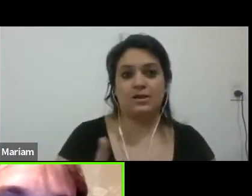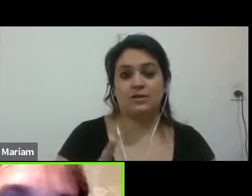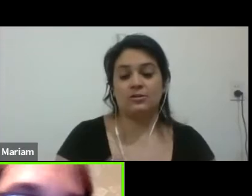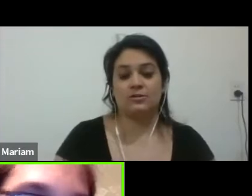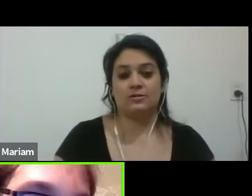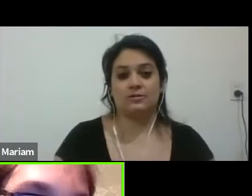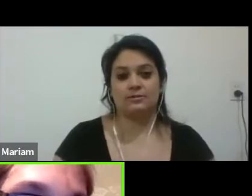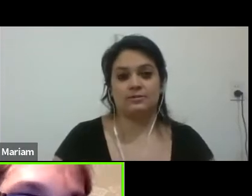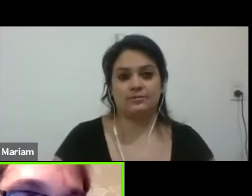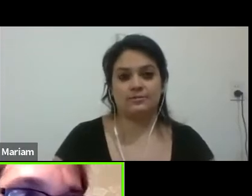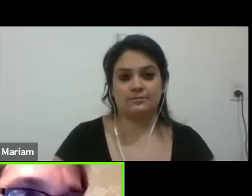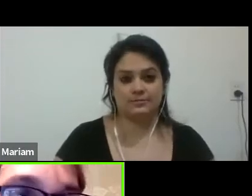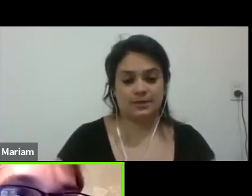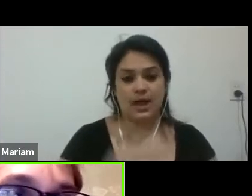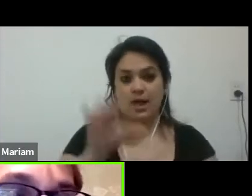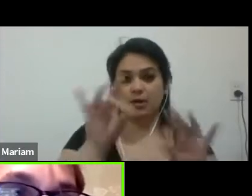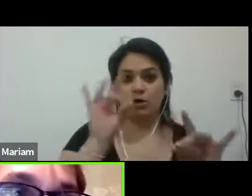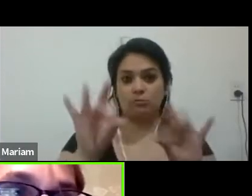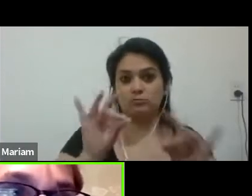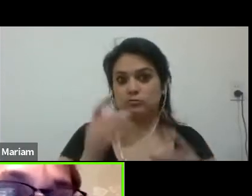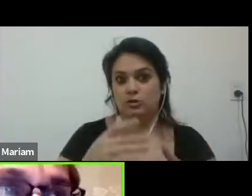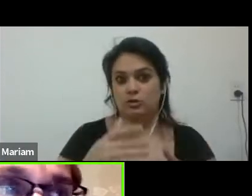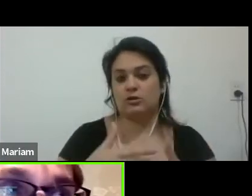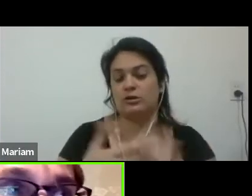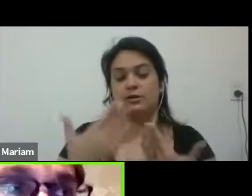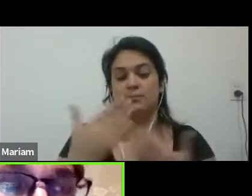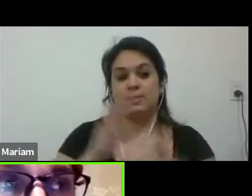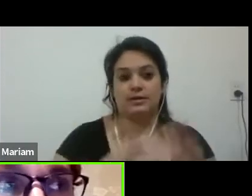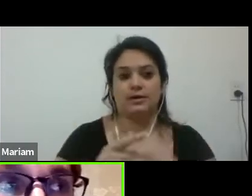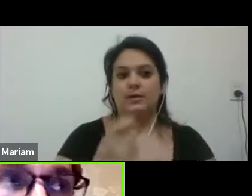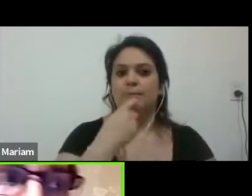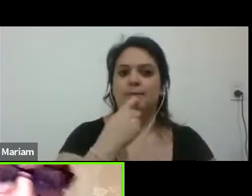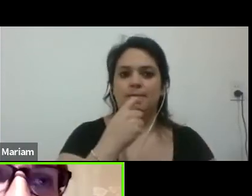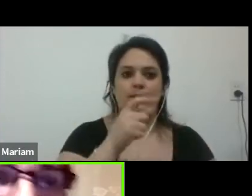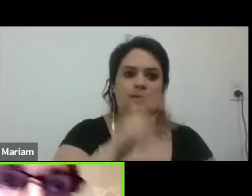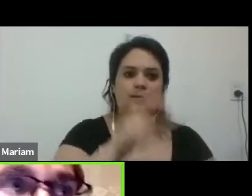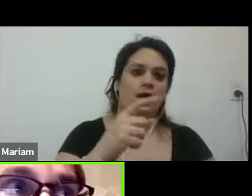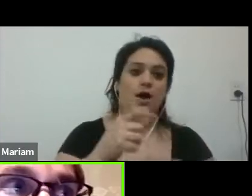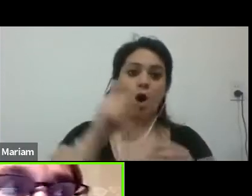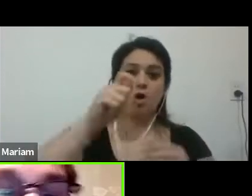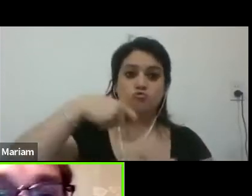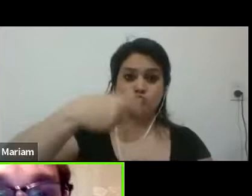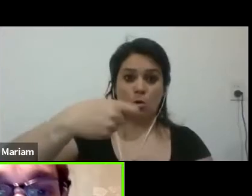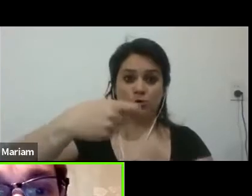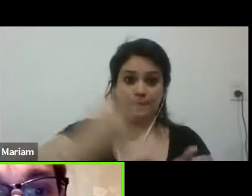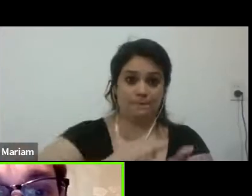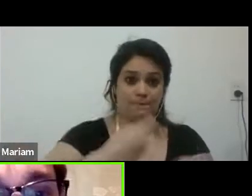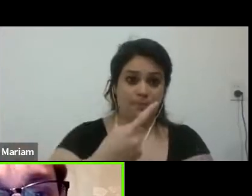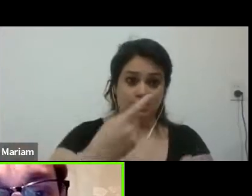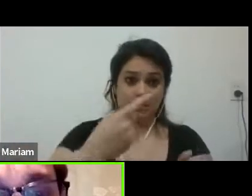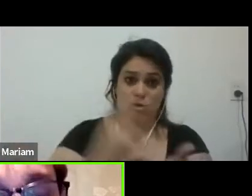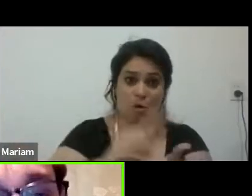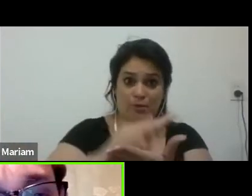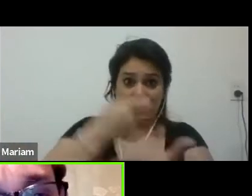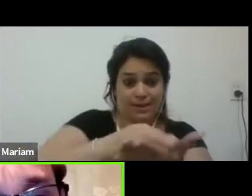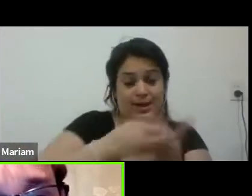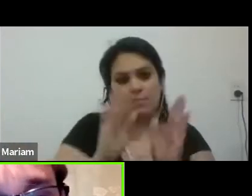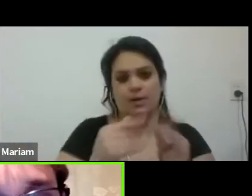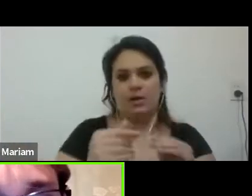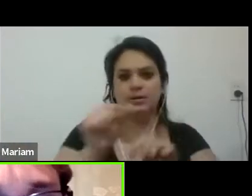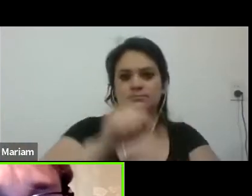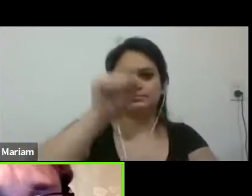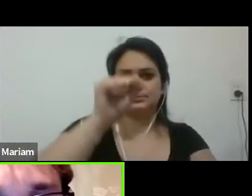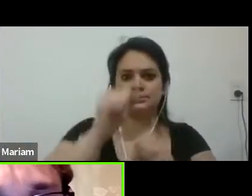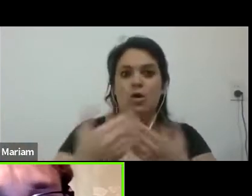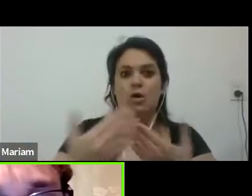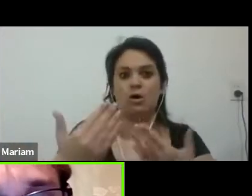las opciones como para que aquellas personas que no alcanzaban a pagar una cuota puedan realizar la tecnicatura y tener un título fuerte